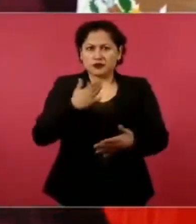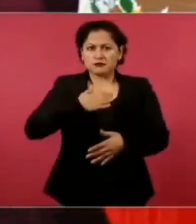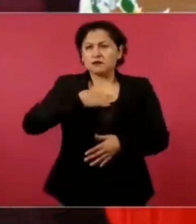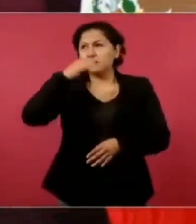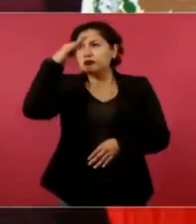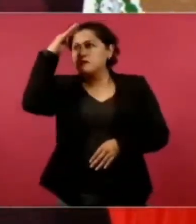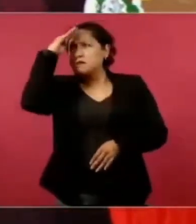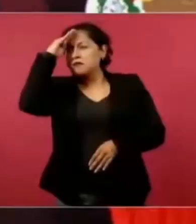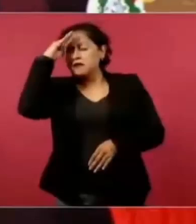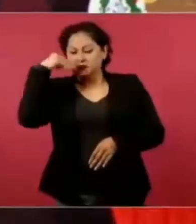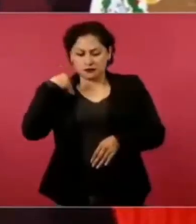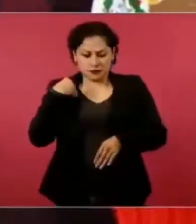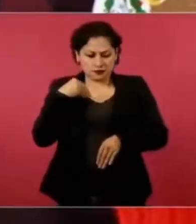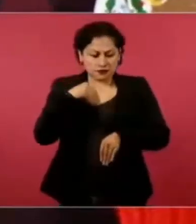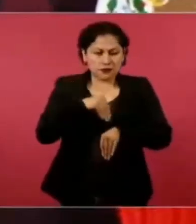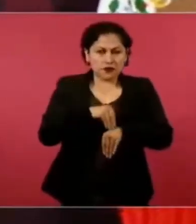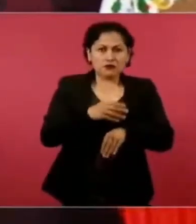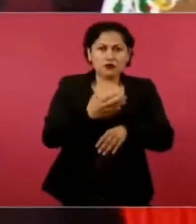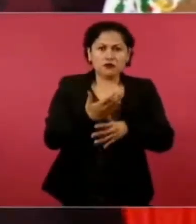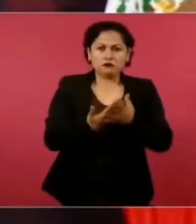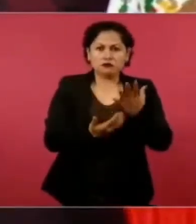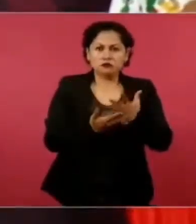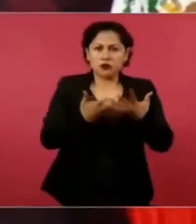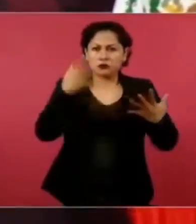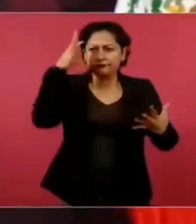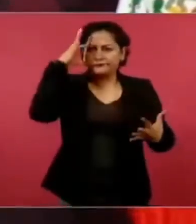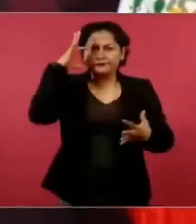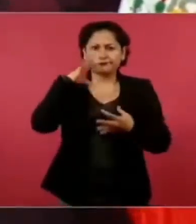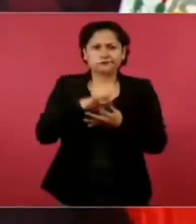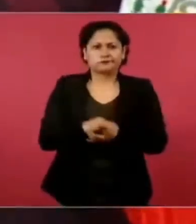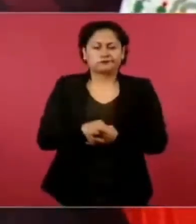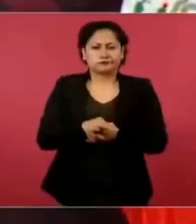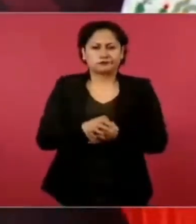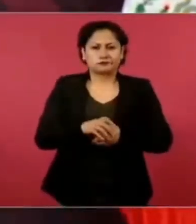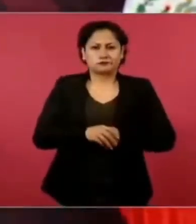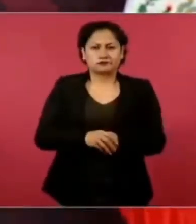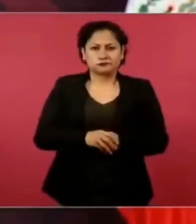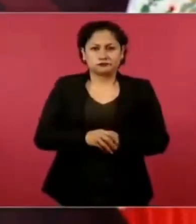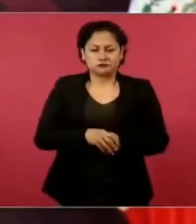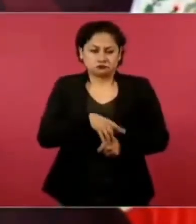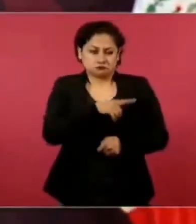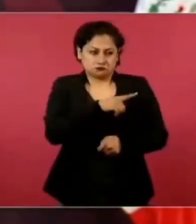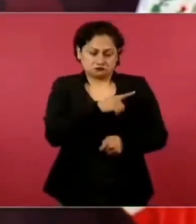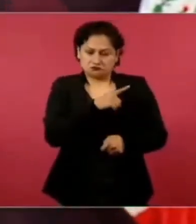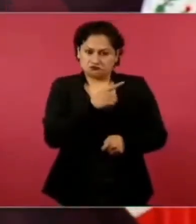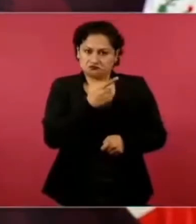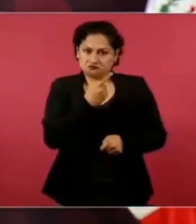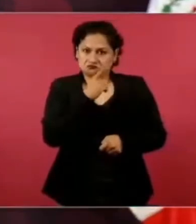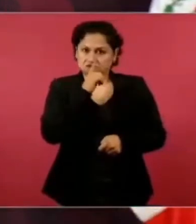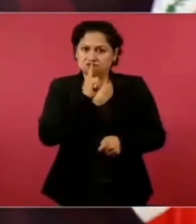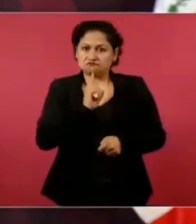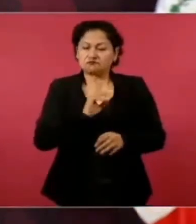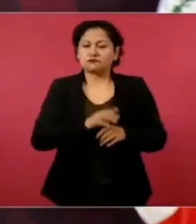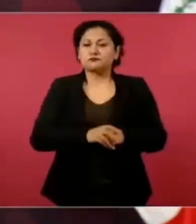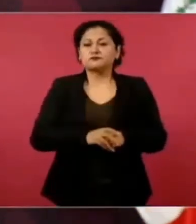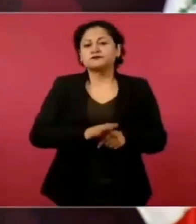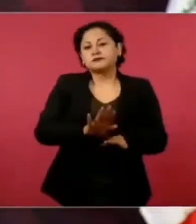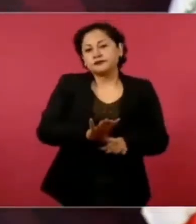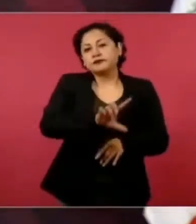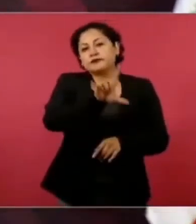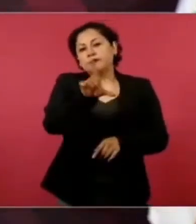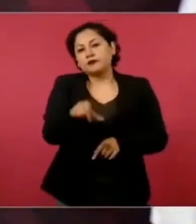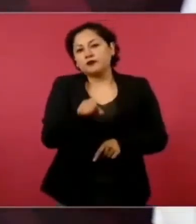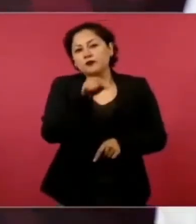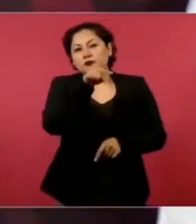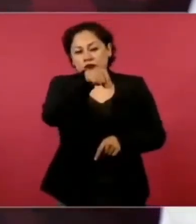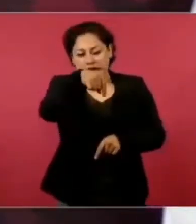Pues ahí va el periodista de Reforma a preguntarme eso. Digo, no te voy a contestar.